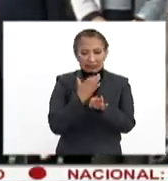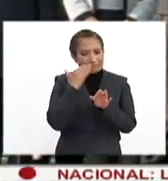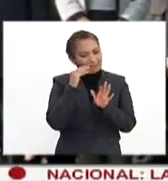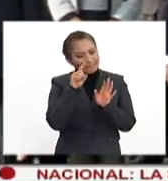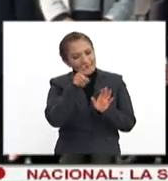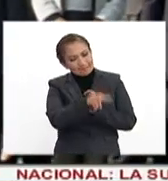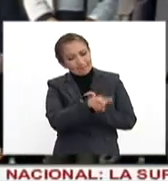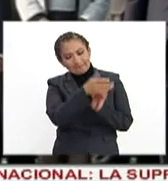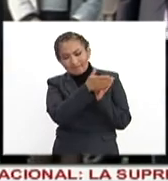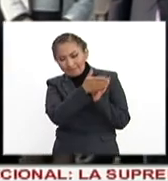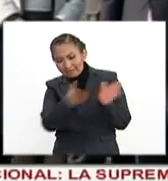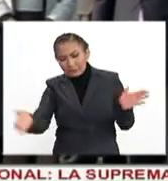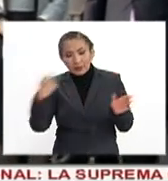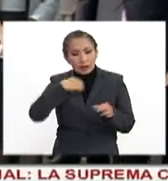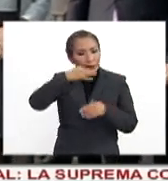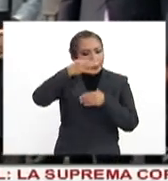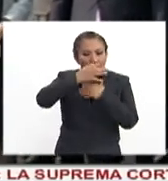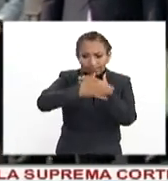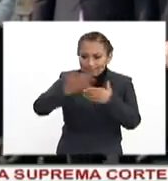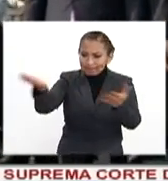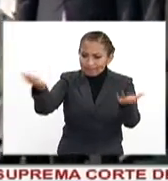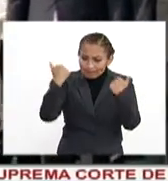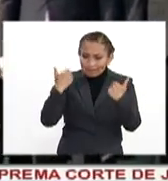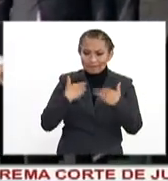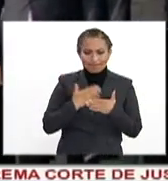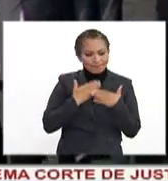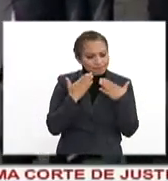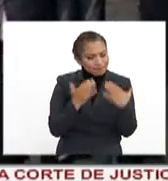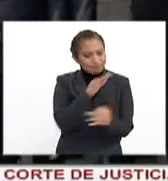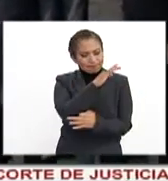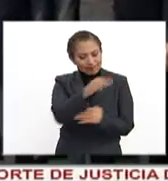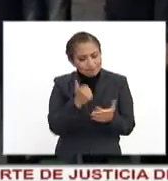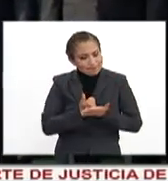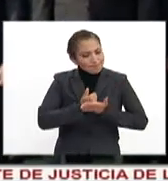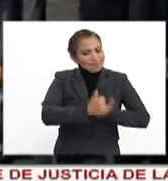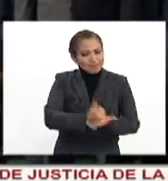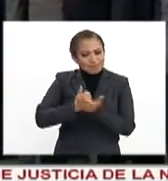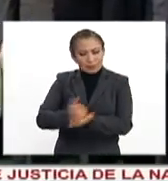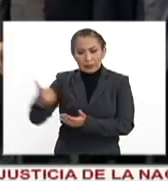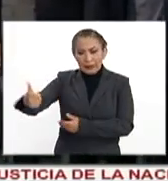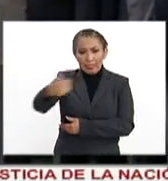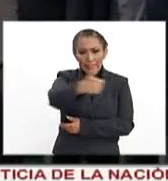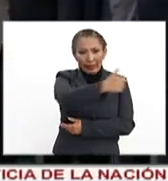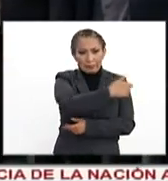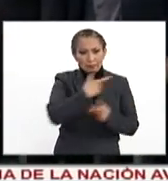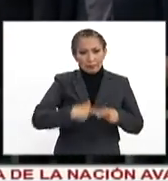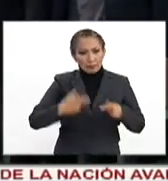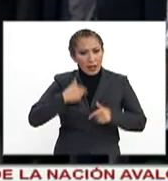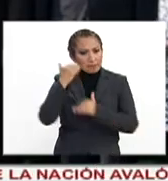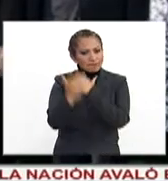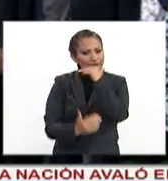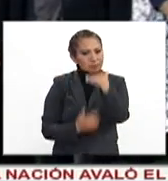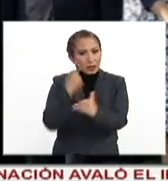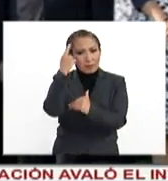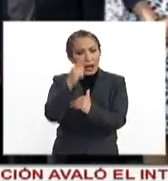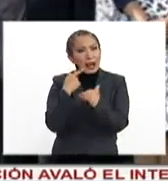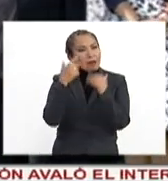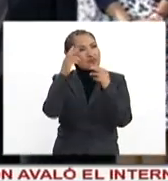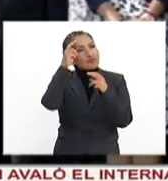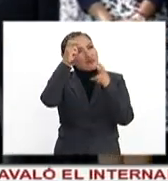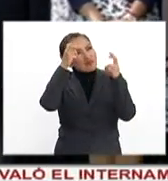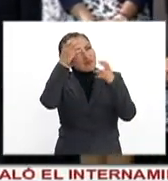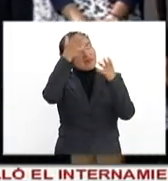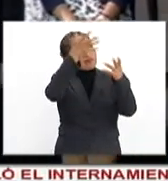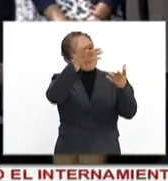en el que estamos llamados a dar lo mejor de cada una y cada uno de nosotros para avanzar en las